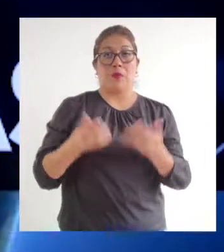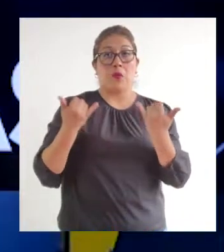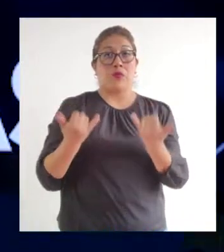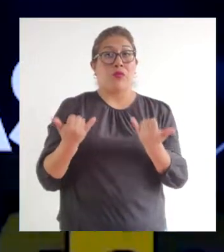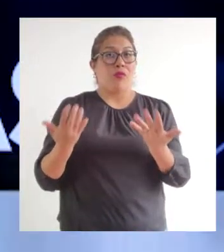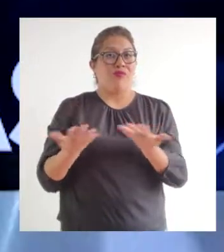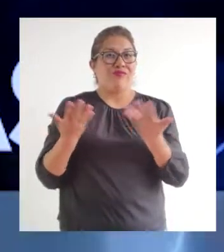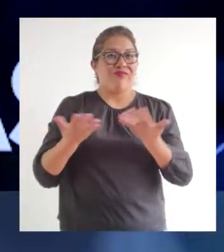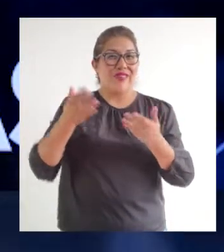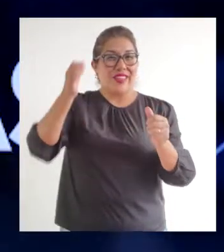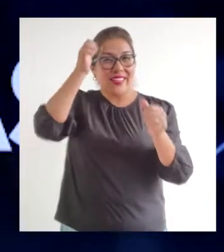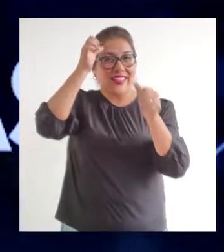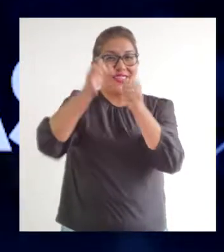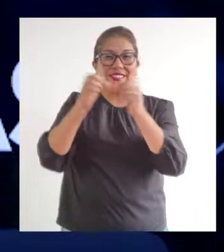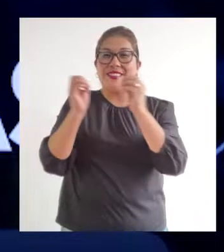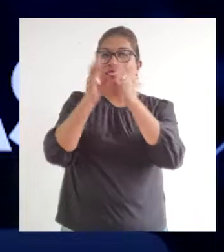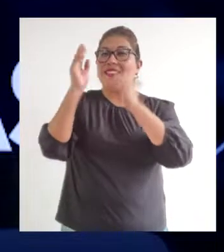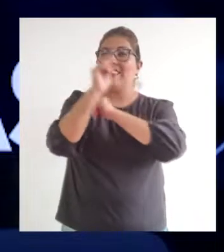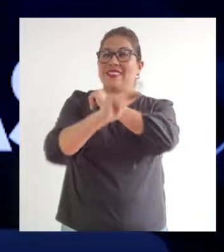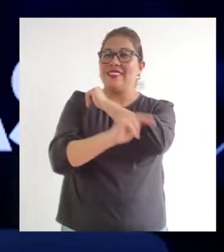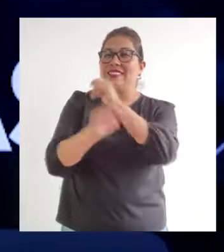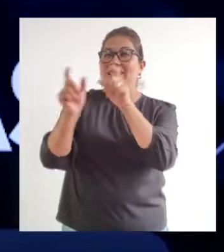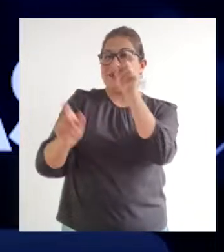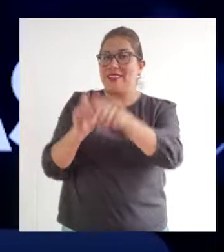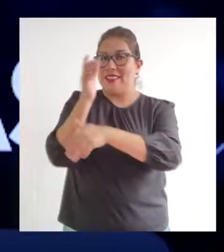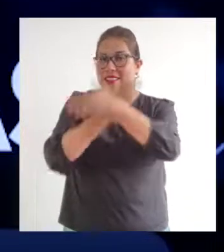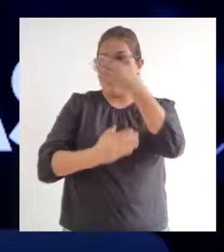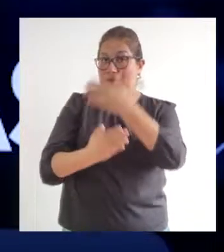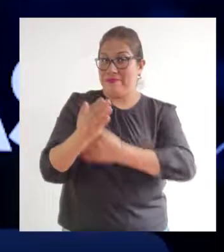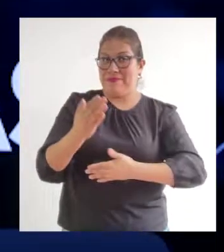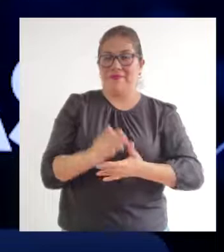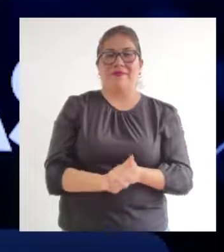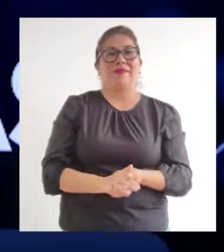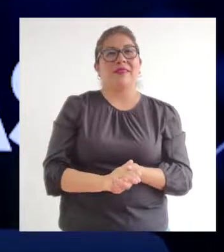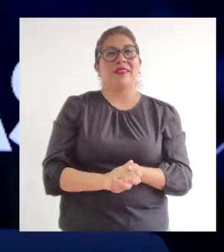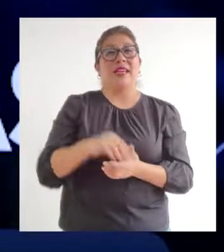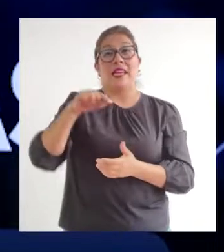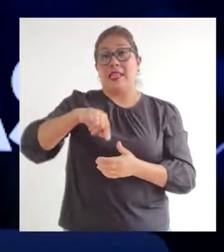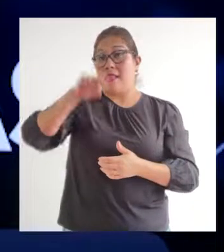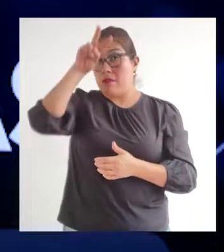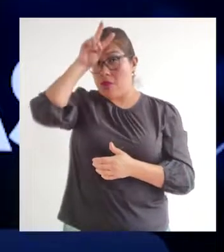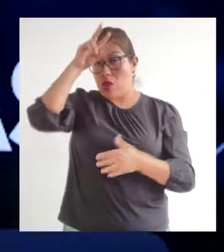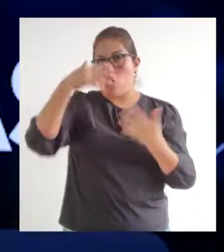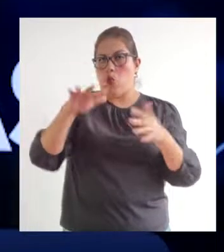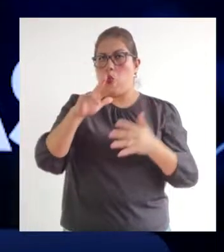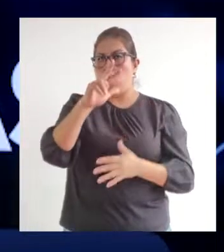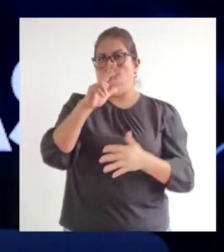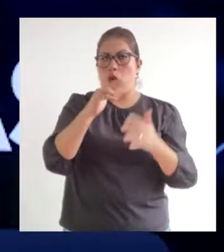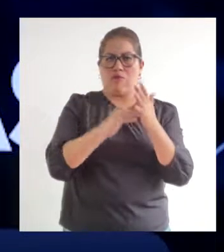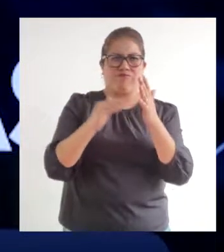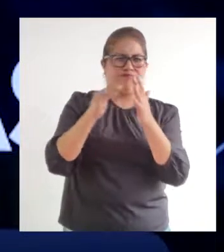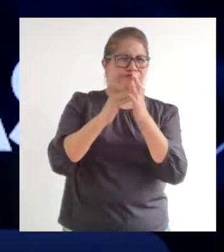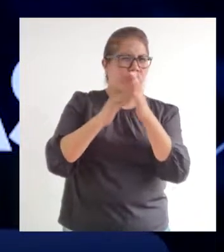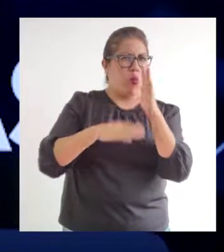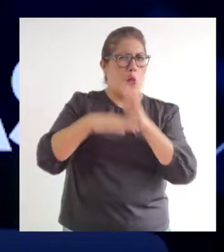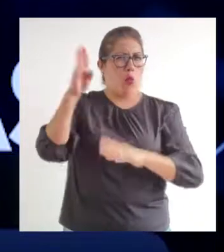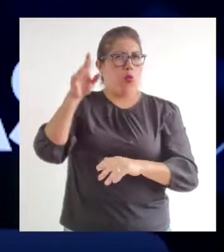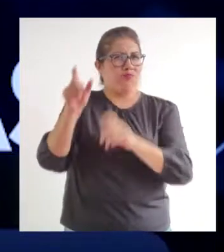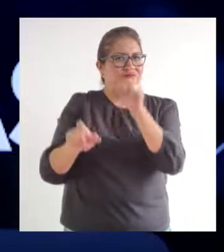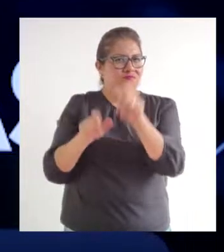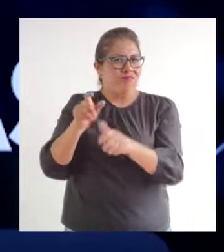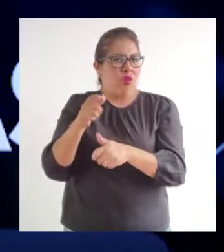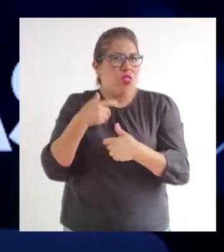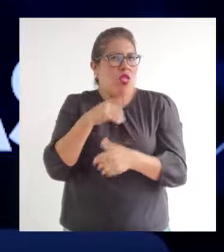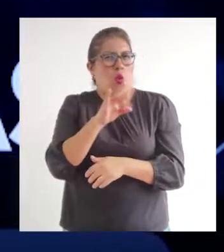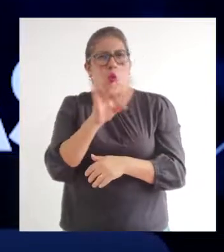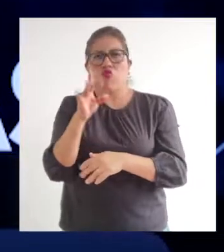Vamos con otros temas. Estamos recordando, amigos, el Día Nacional de la Persona con Discapacidad. Y en el Perú hay más de 3 millones de personas